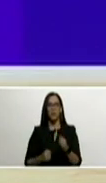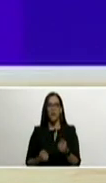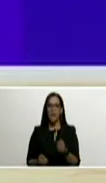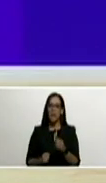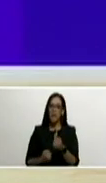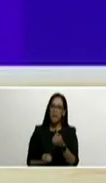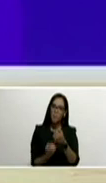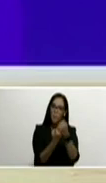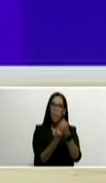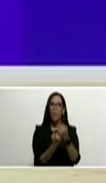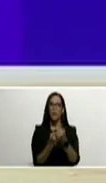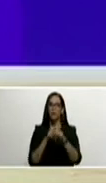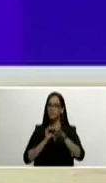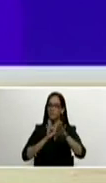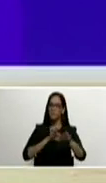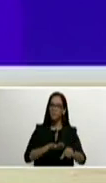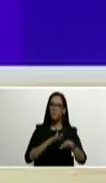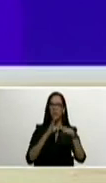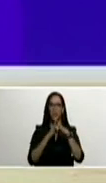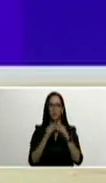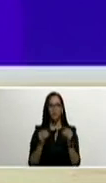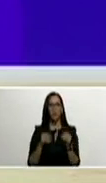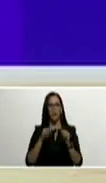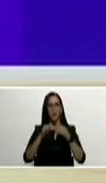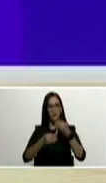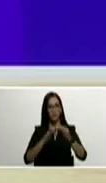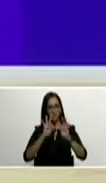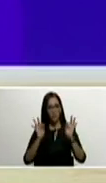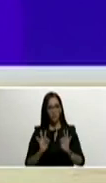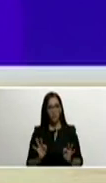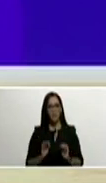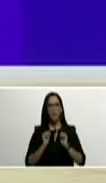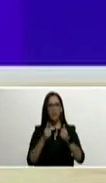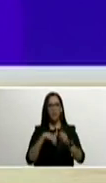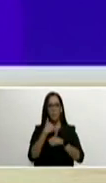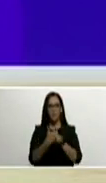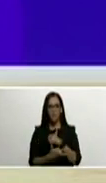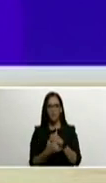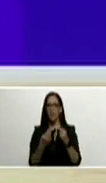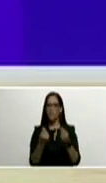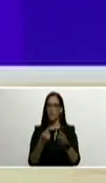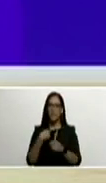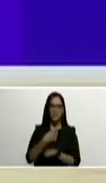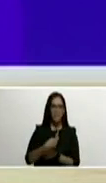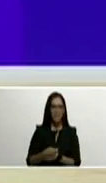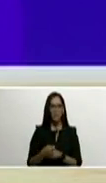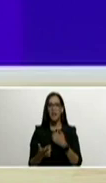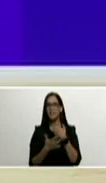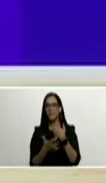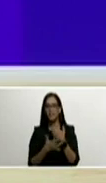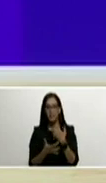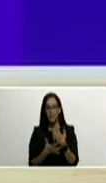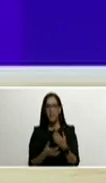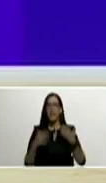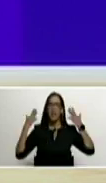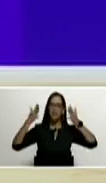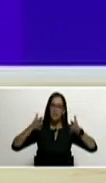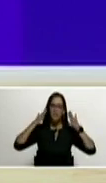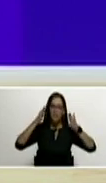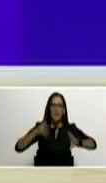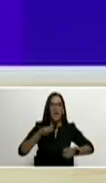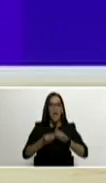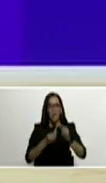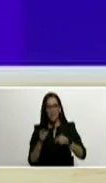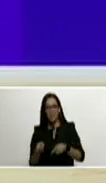el respaldo en todas las fases, desde el inicio de un proyecto, el financiamiento, la tecnología, la asesoría, hazlo